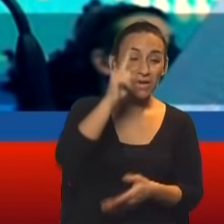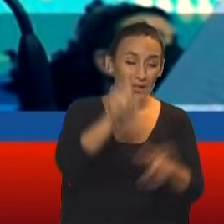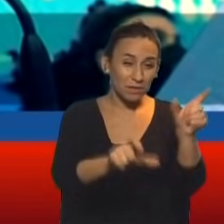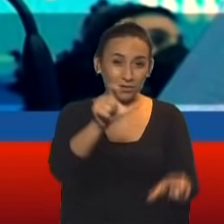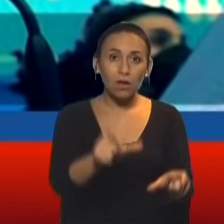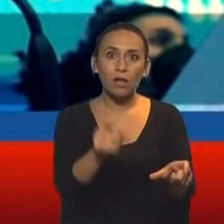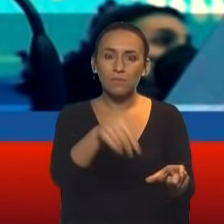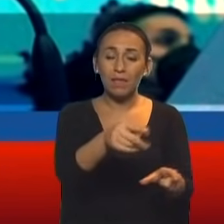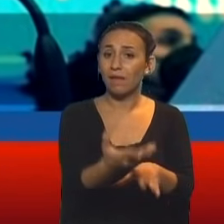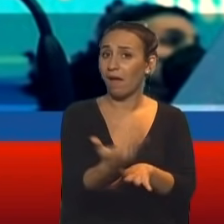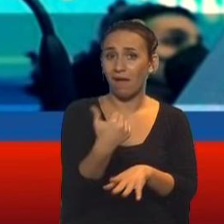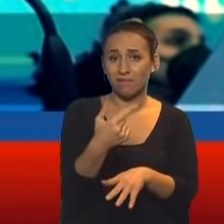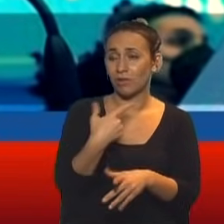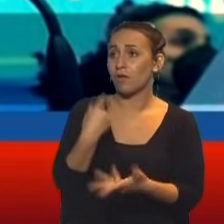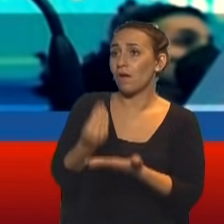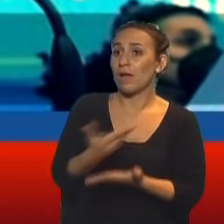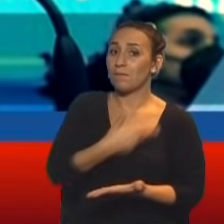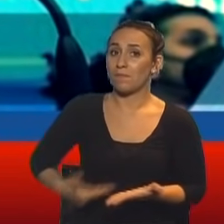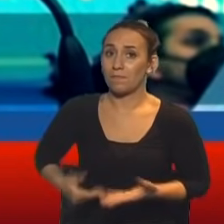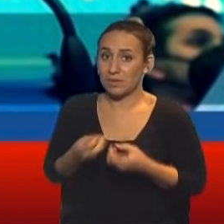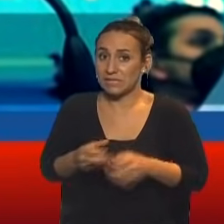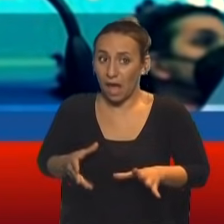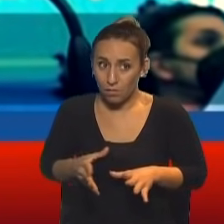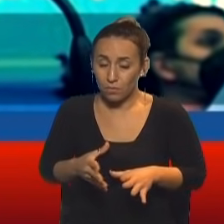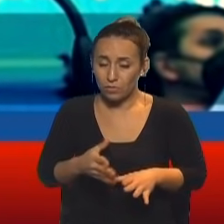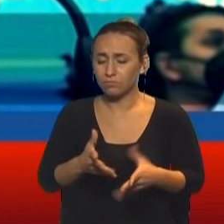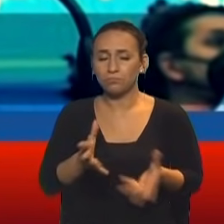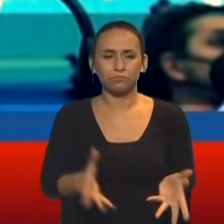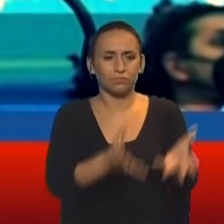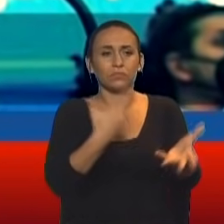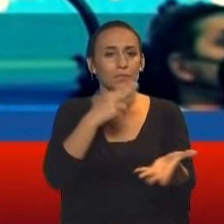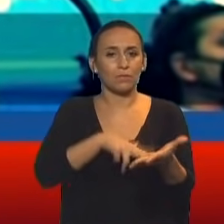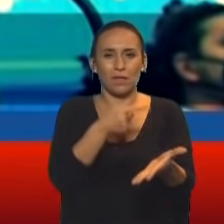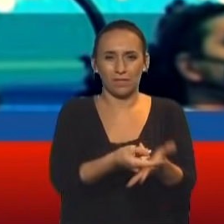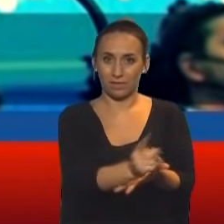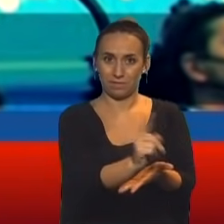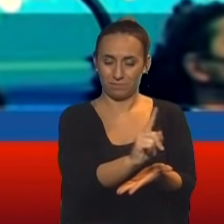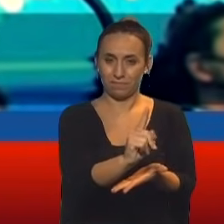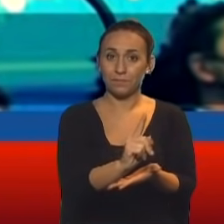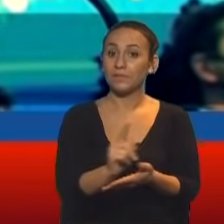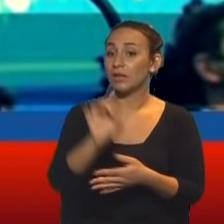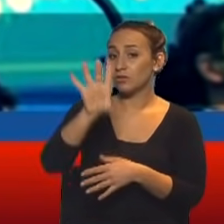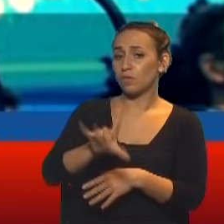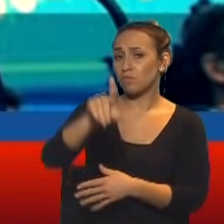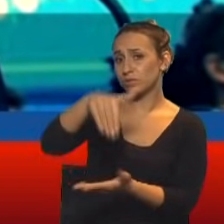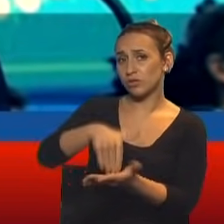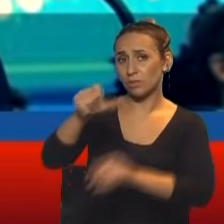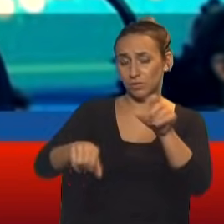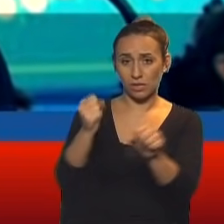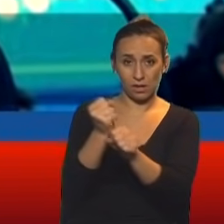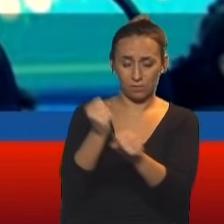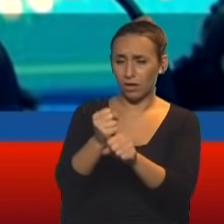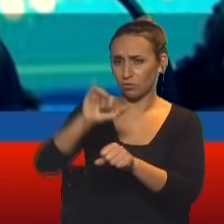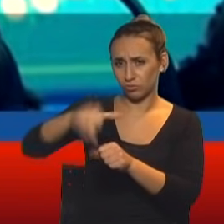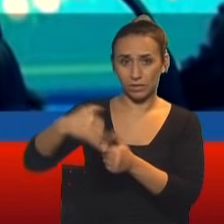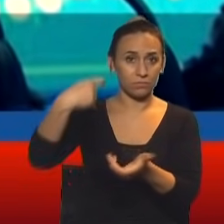el gobierno, no pagar impuestos a las ganancias, y nos deja solamente menos de 1 millón de trabajadores el pago del impuesto a